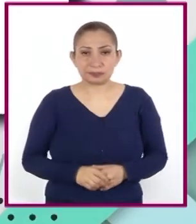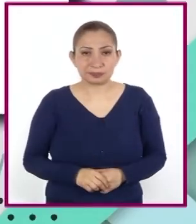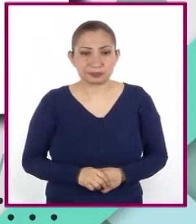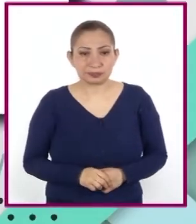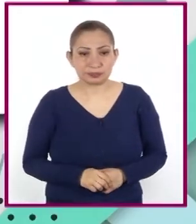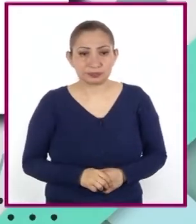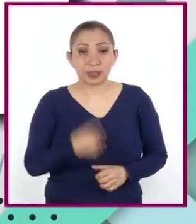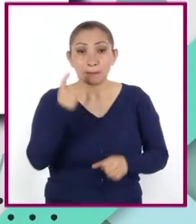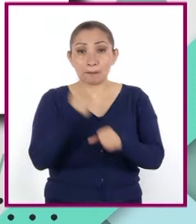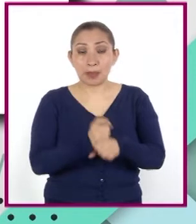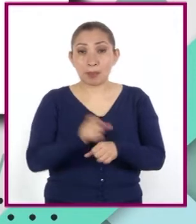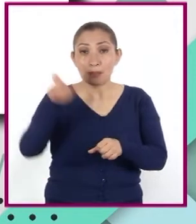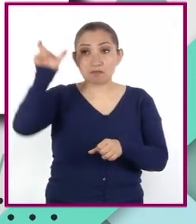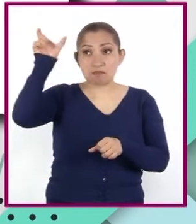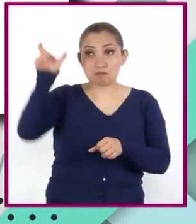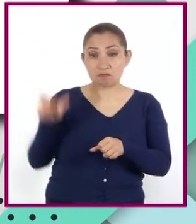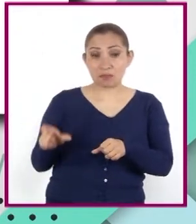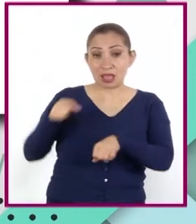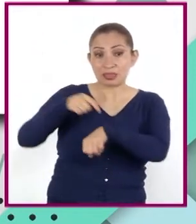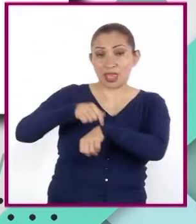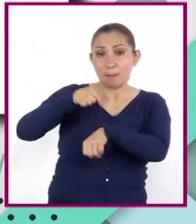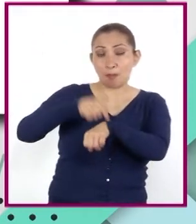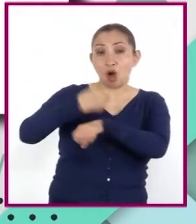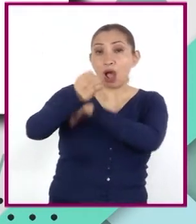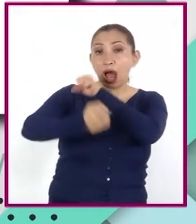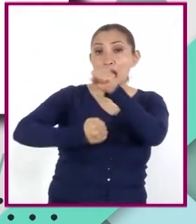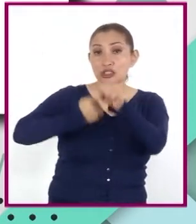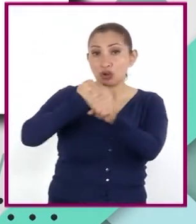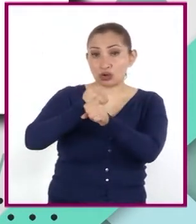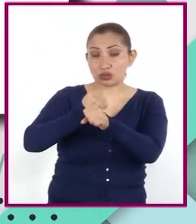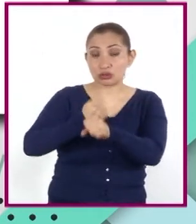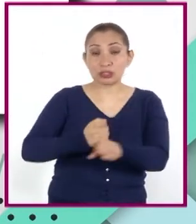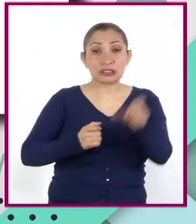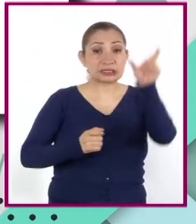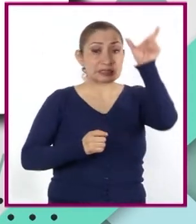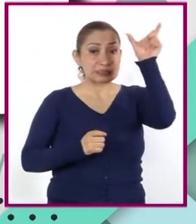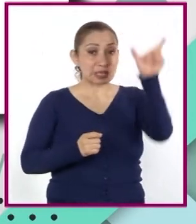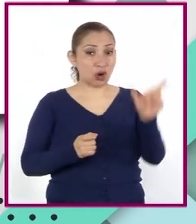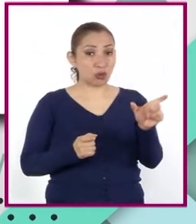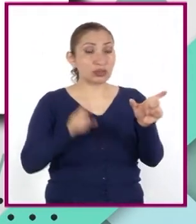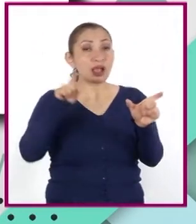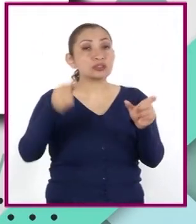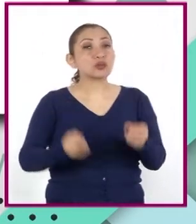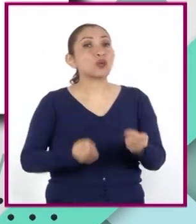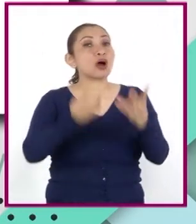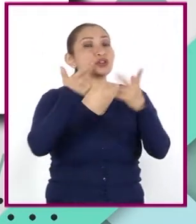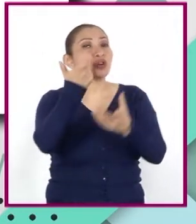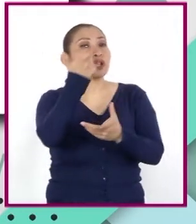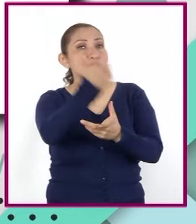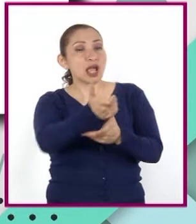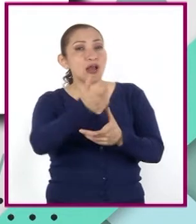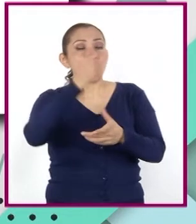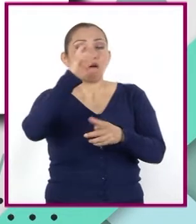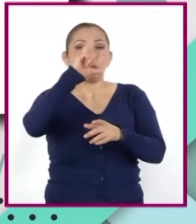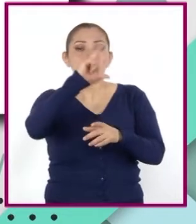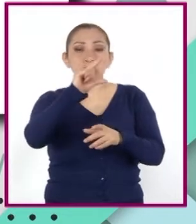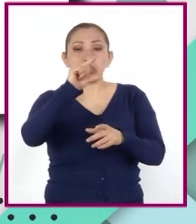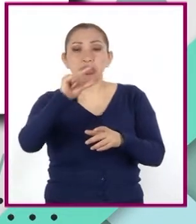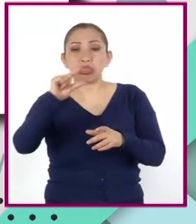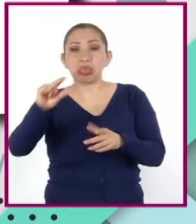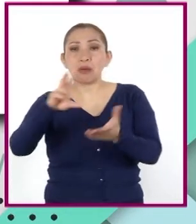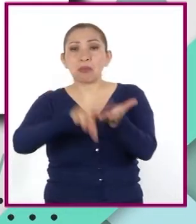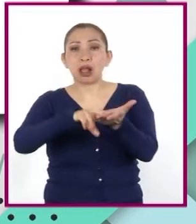En la primera columna tenemos el tiempo expresado en años. La segunda columna es la cantidad de dinero que se deprecia el artículo